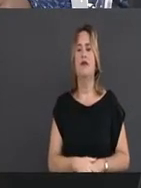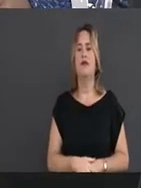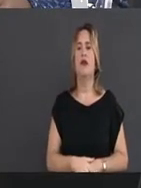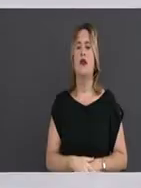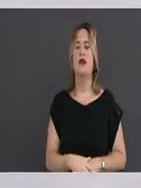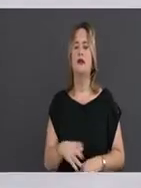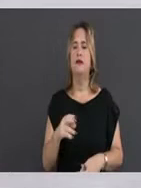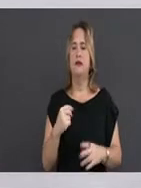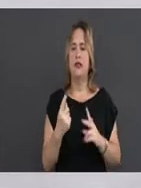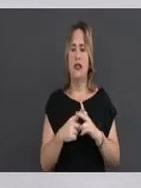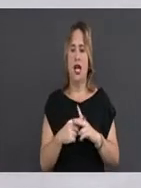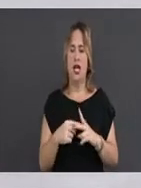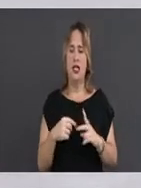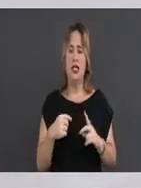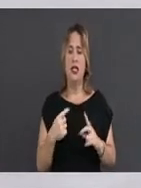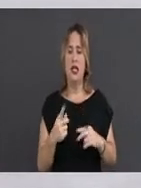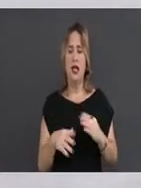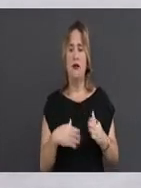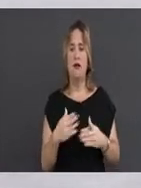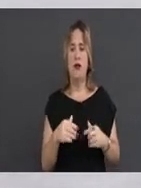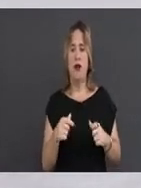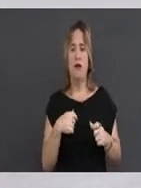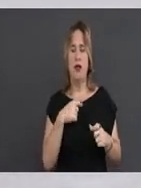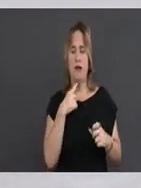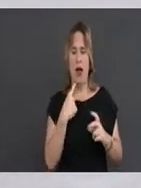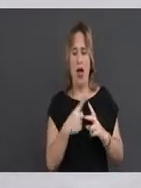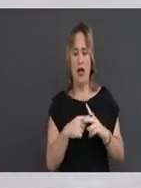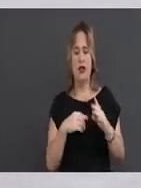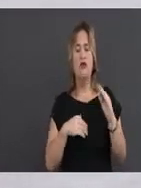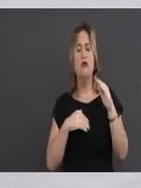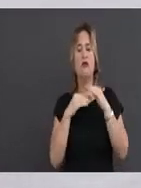al centro telefónico y eso congestiona